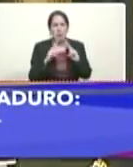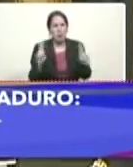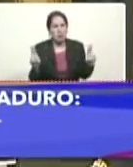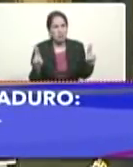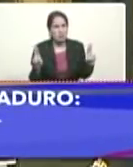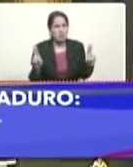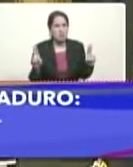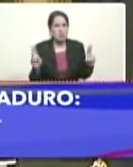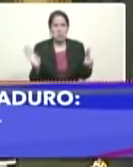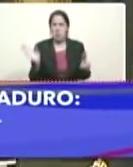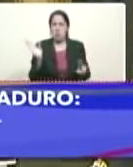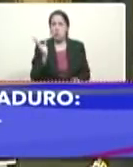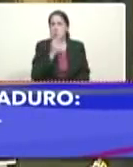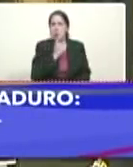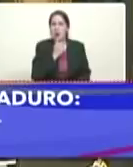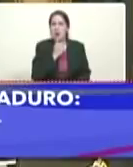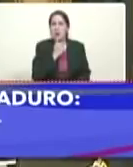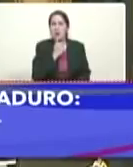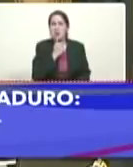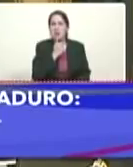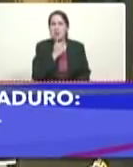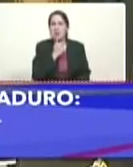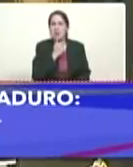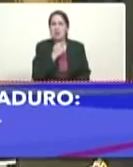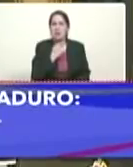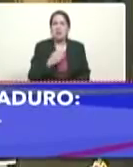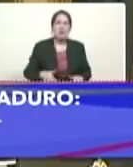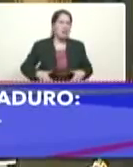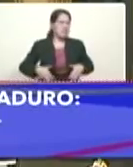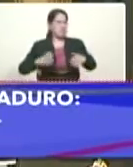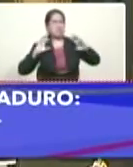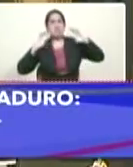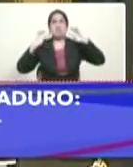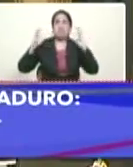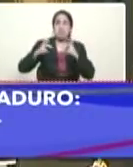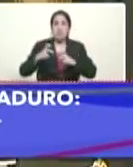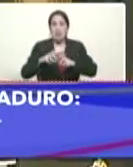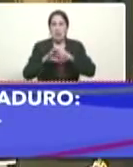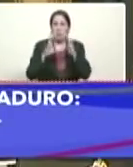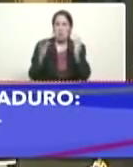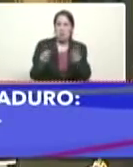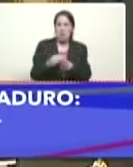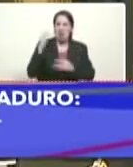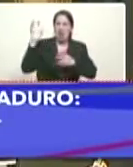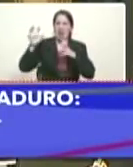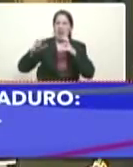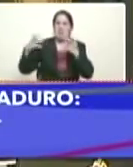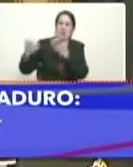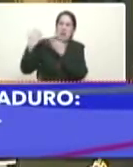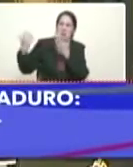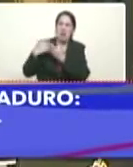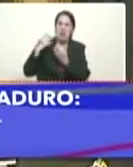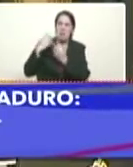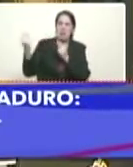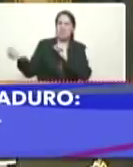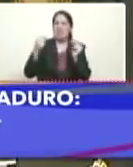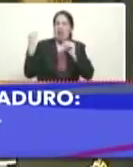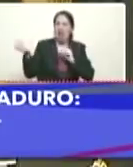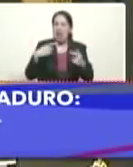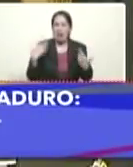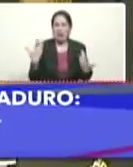nosotros no estamos belicosos contra nadie en el mundo ni planteando una guerra y somos amenazas de